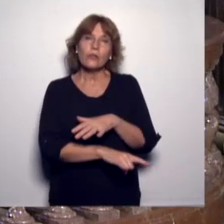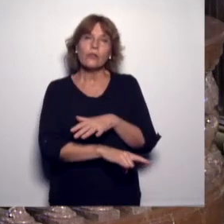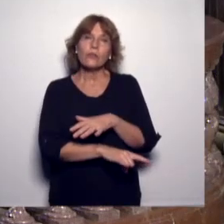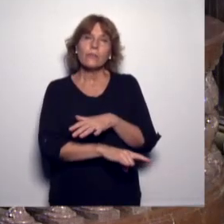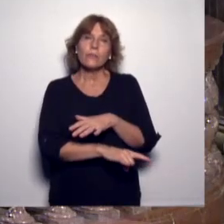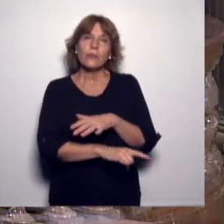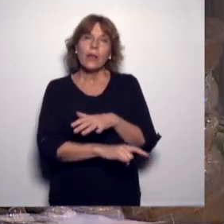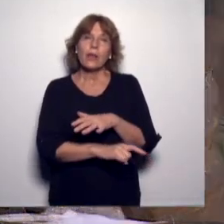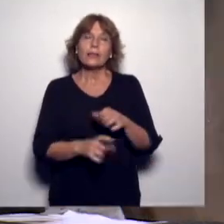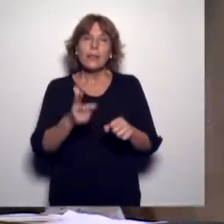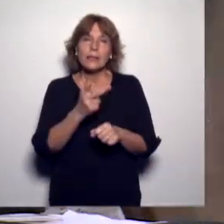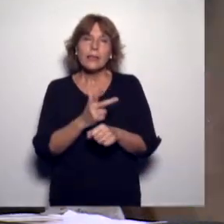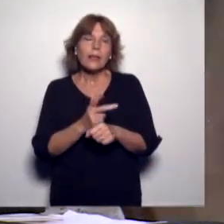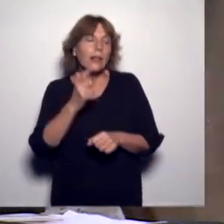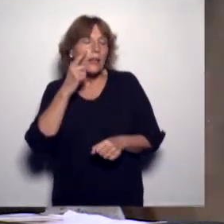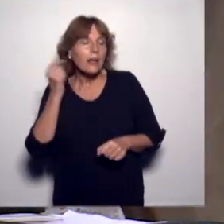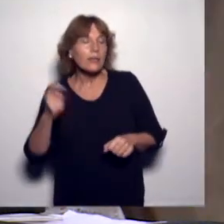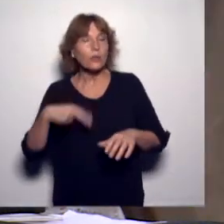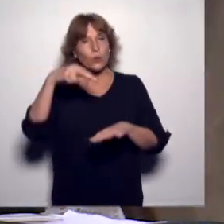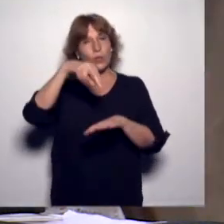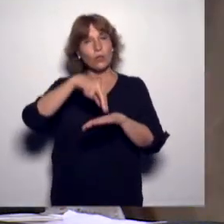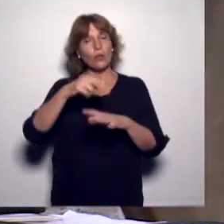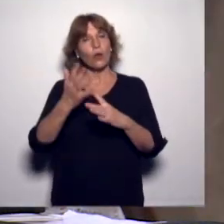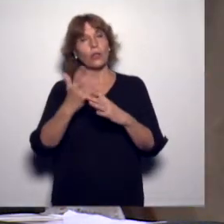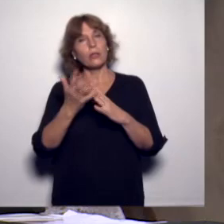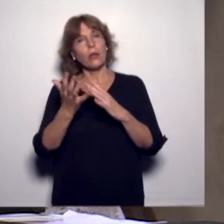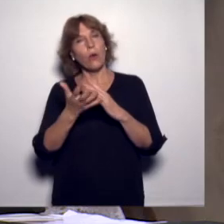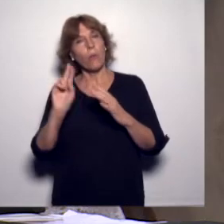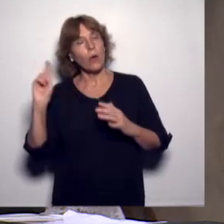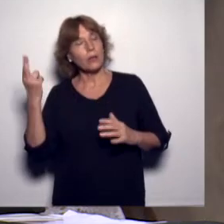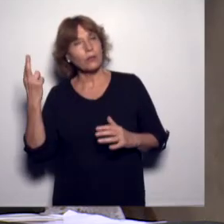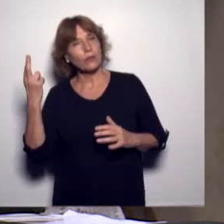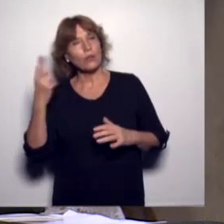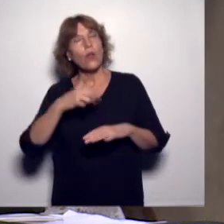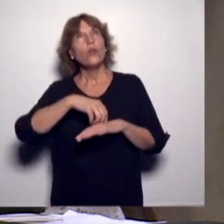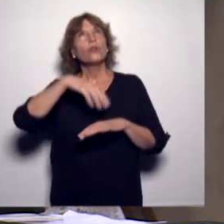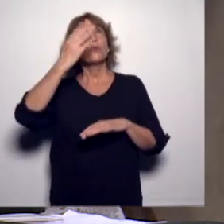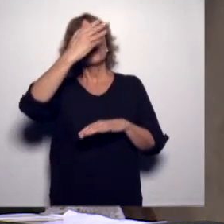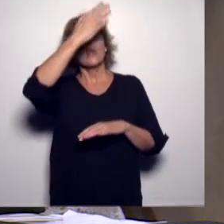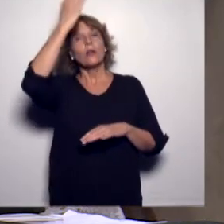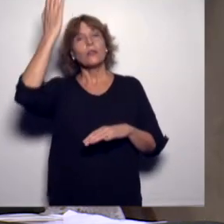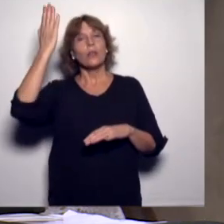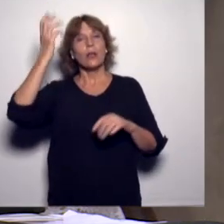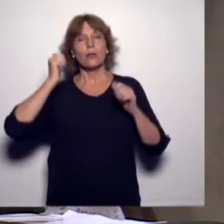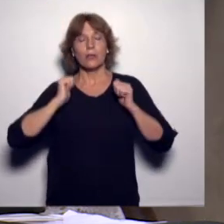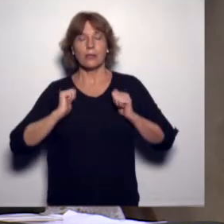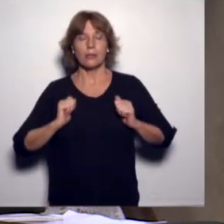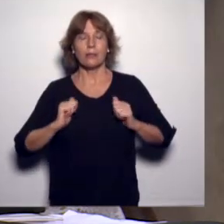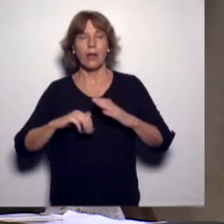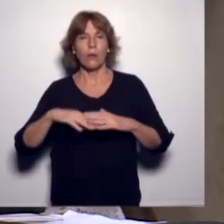a los infiernos, al tercer día resucitó de entre los muertos, subió a los